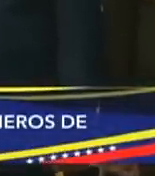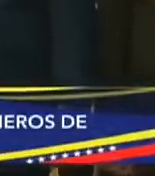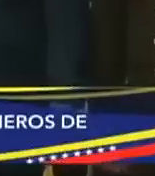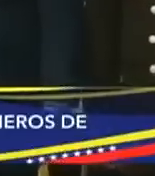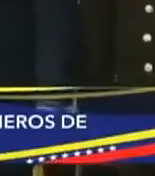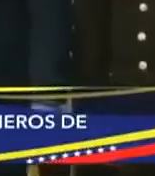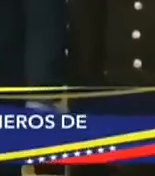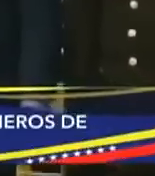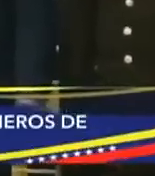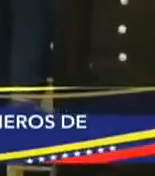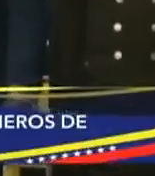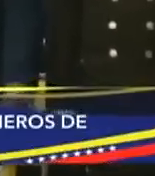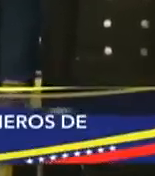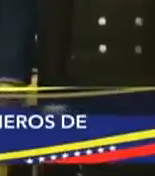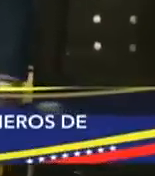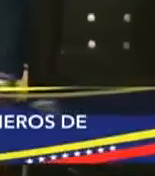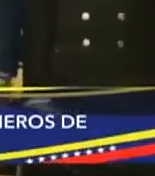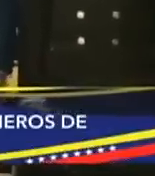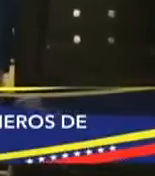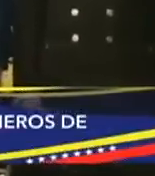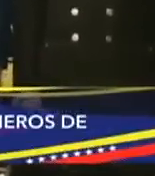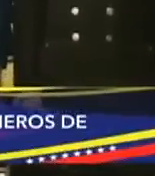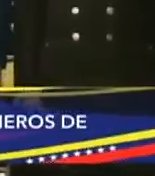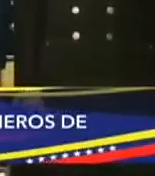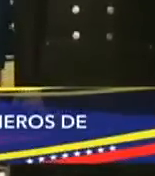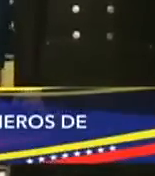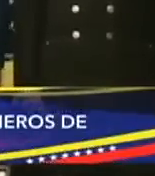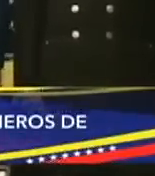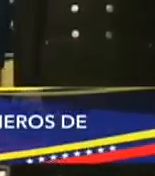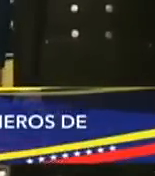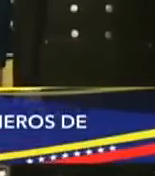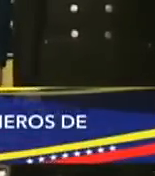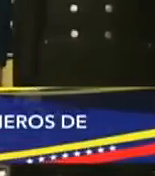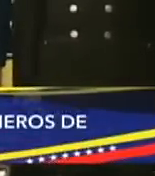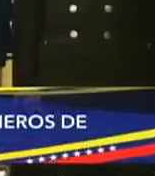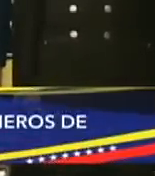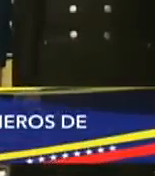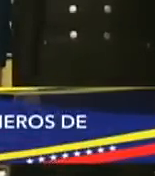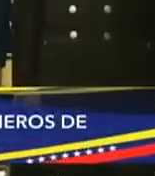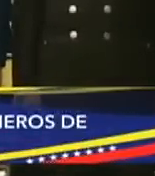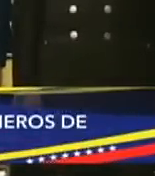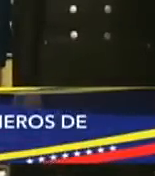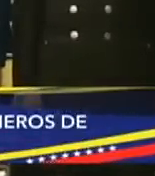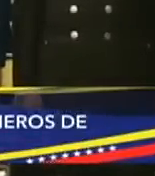mortales del libertador, del padre de la patria Simón Bolívar, desde el año